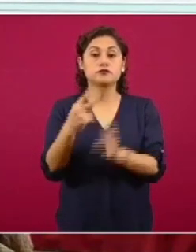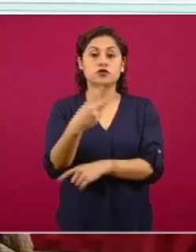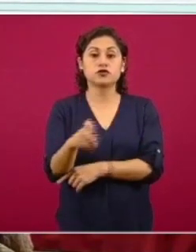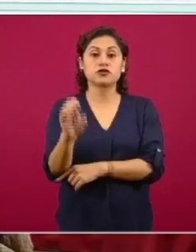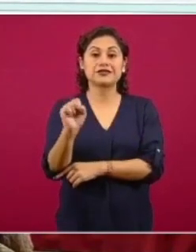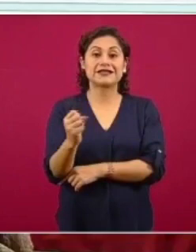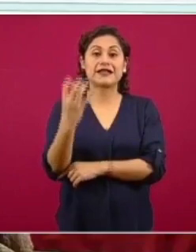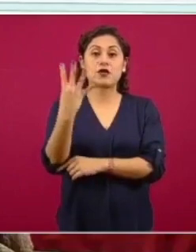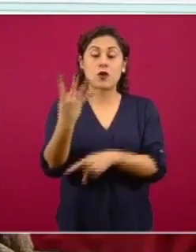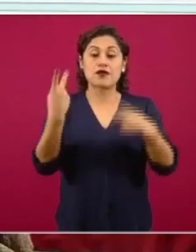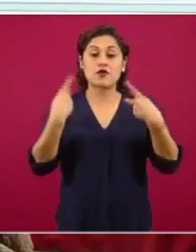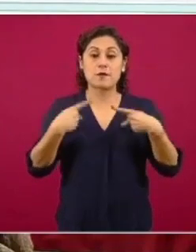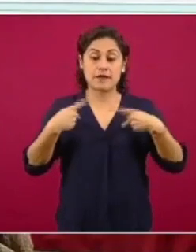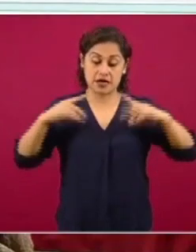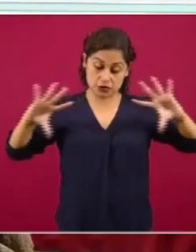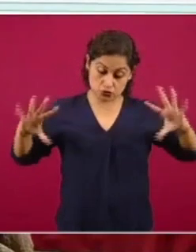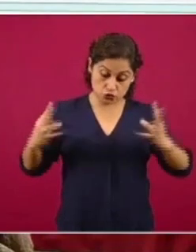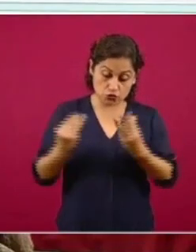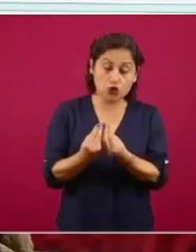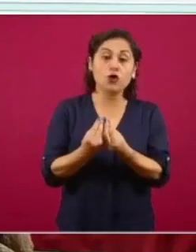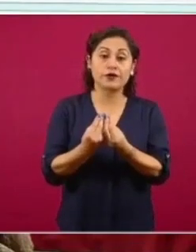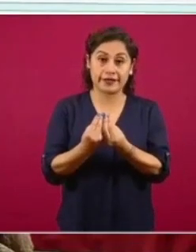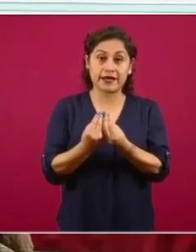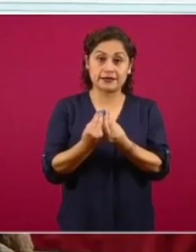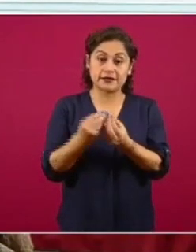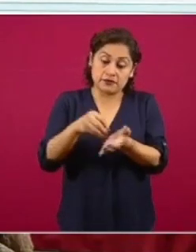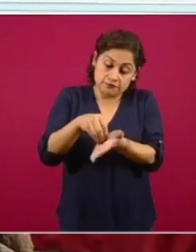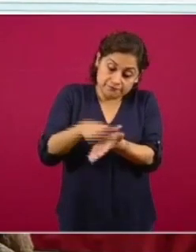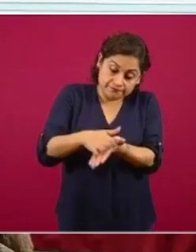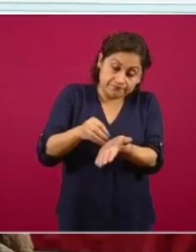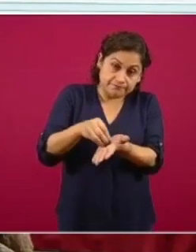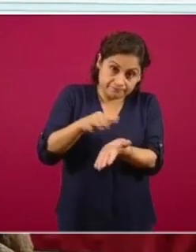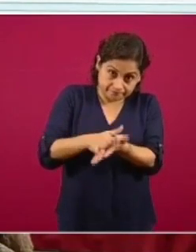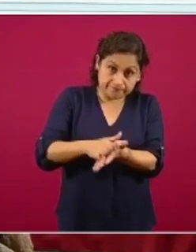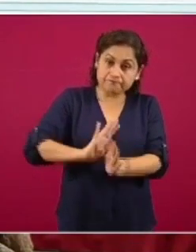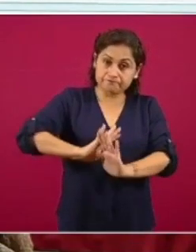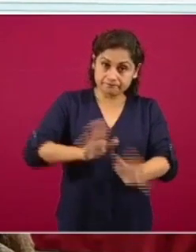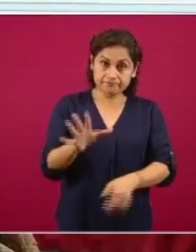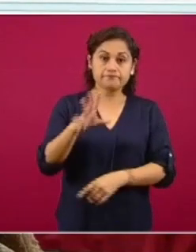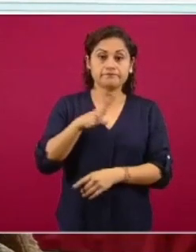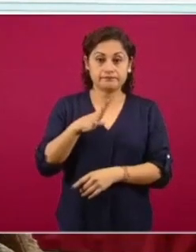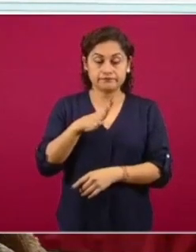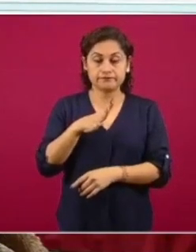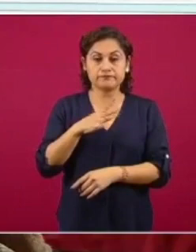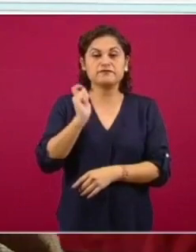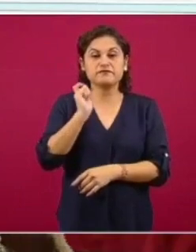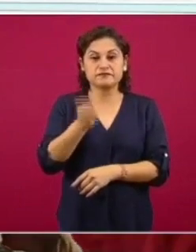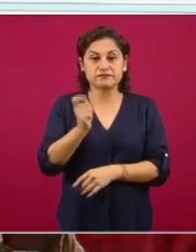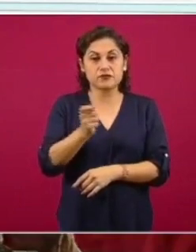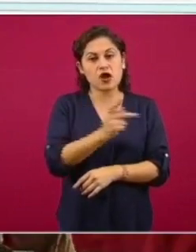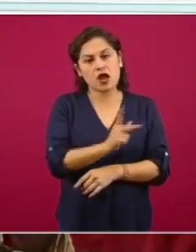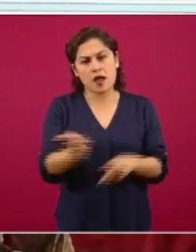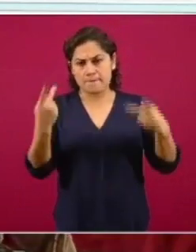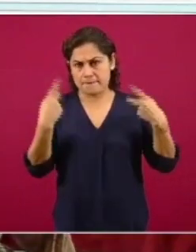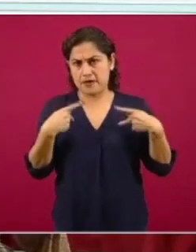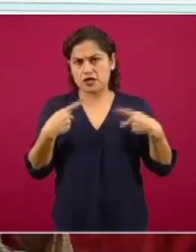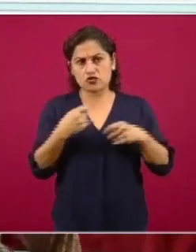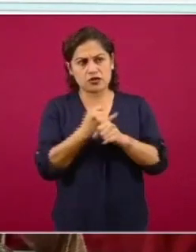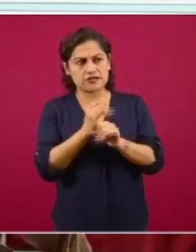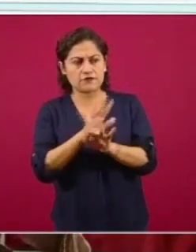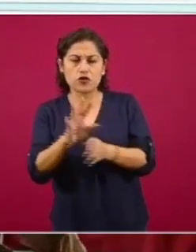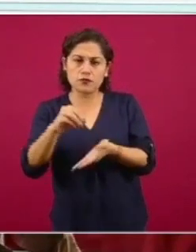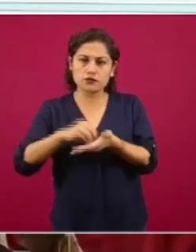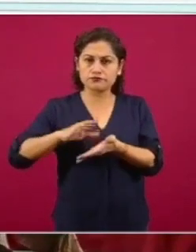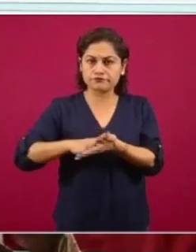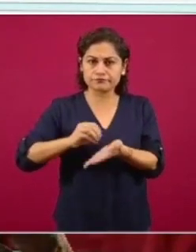3.194.264 personas que se han registrado en el sistema de vigilancia y por lo tanto son casos que entraron con síntomas